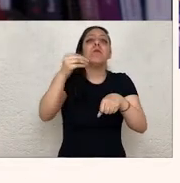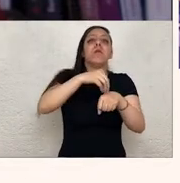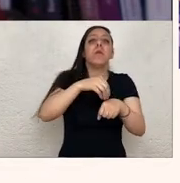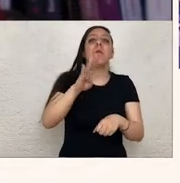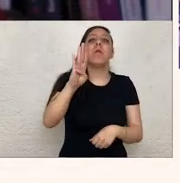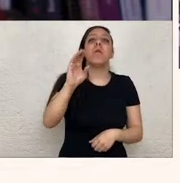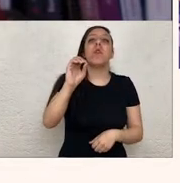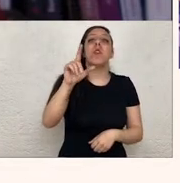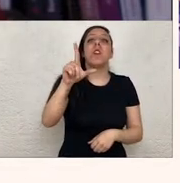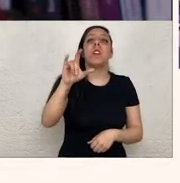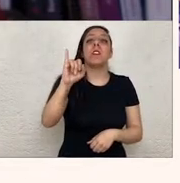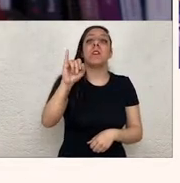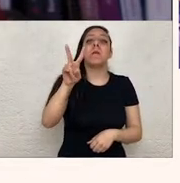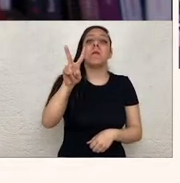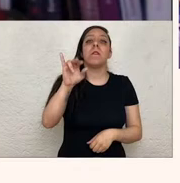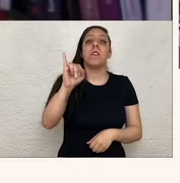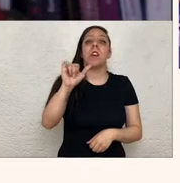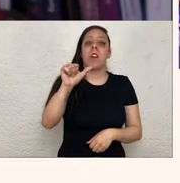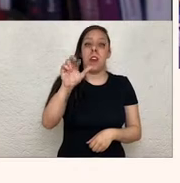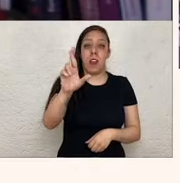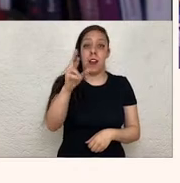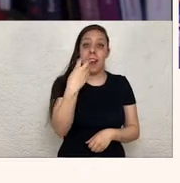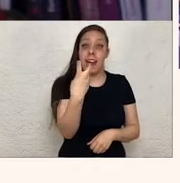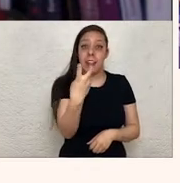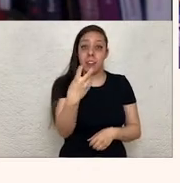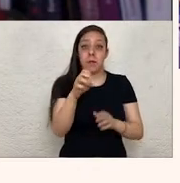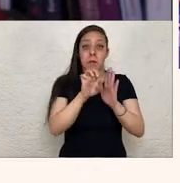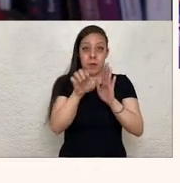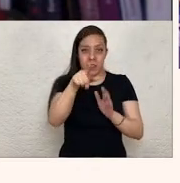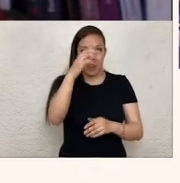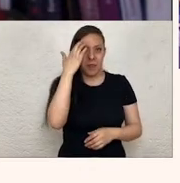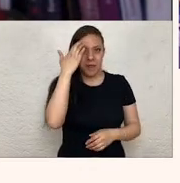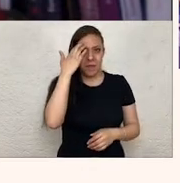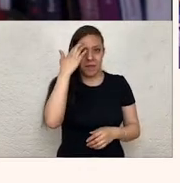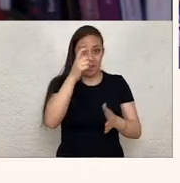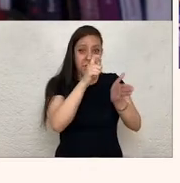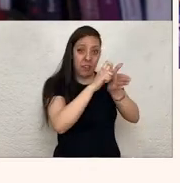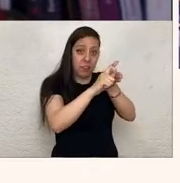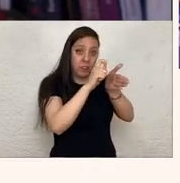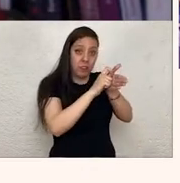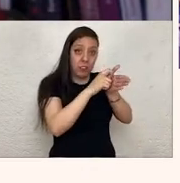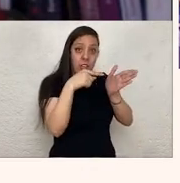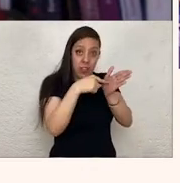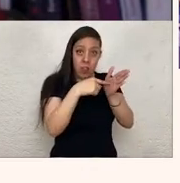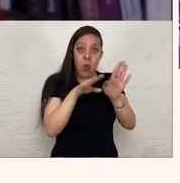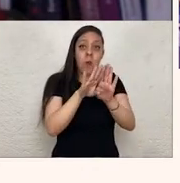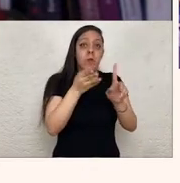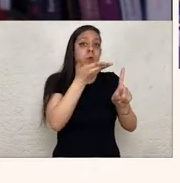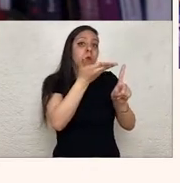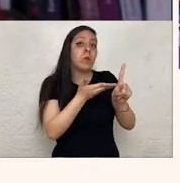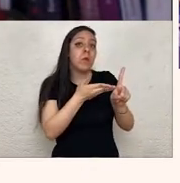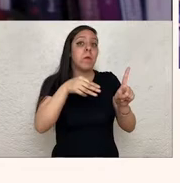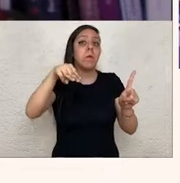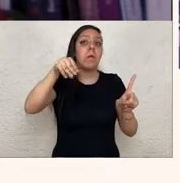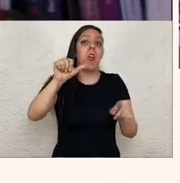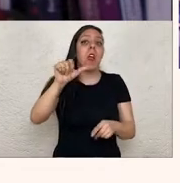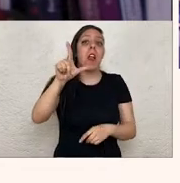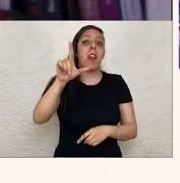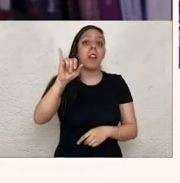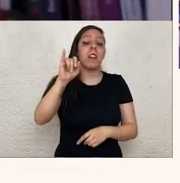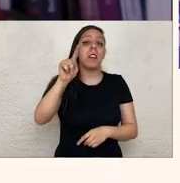mí me encanta, es Bolívar Echeverría en su texto que seguramente conoces, que se llama Balín sin la lengua,